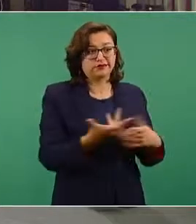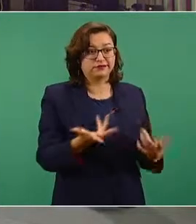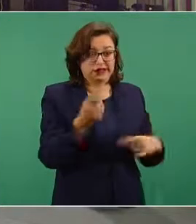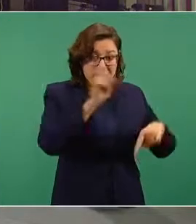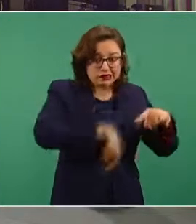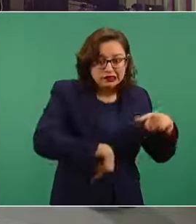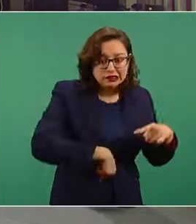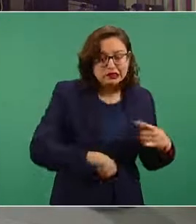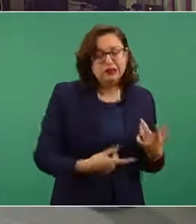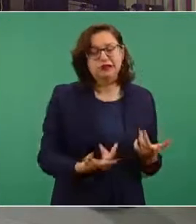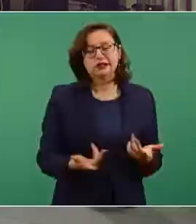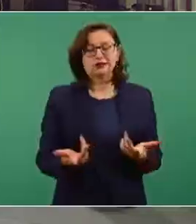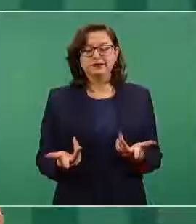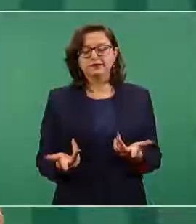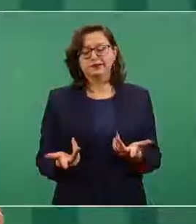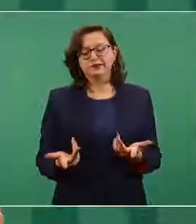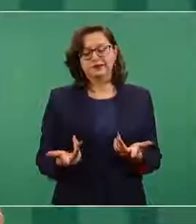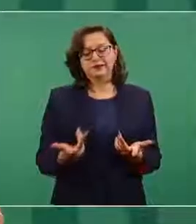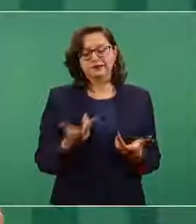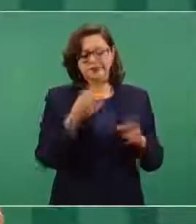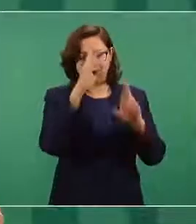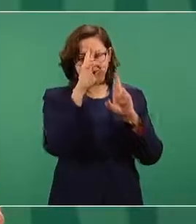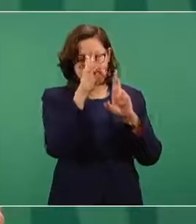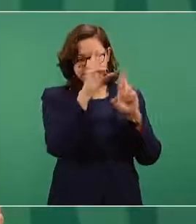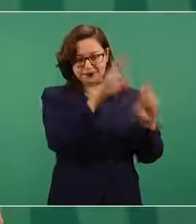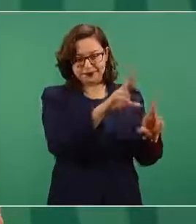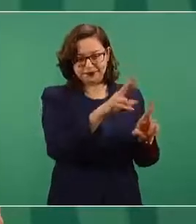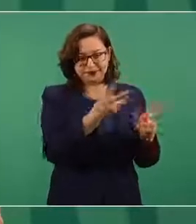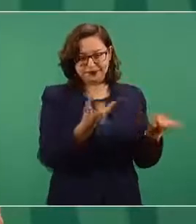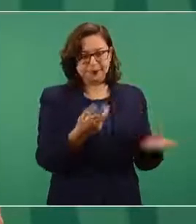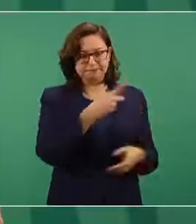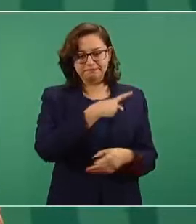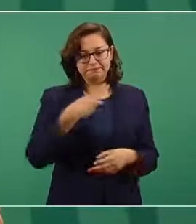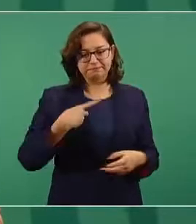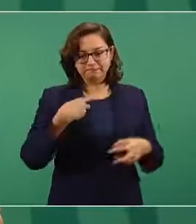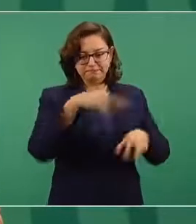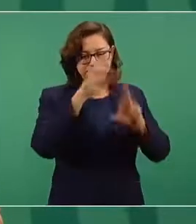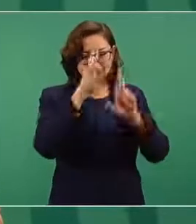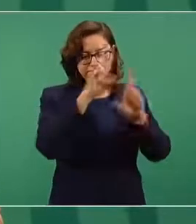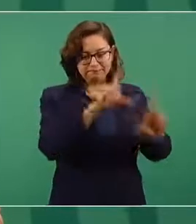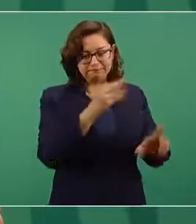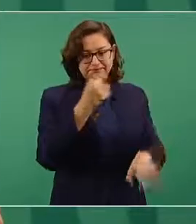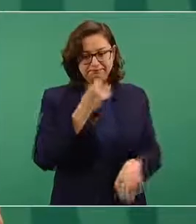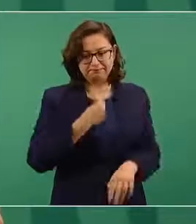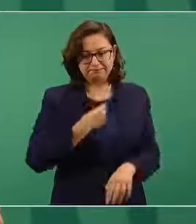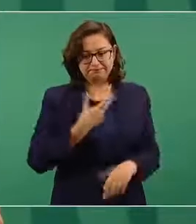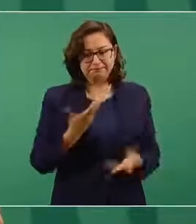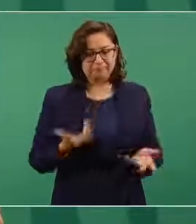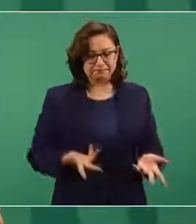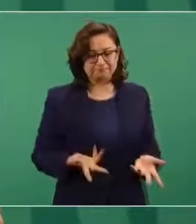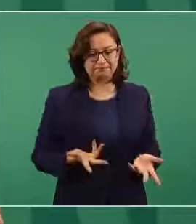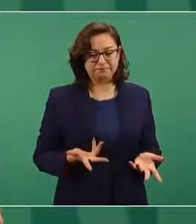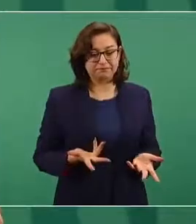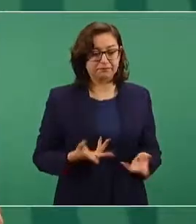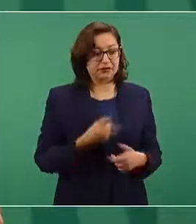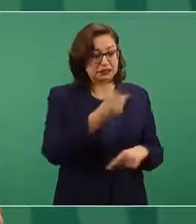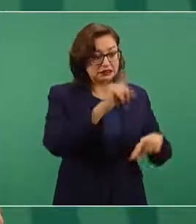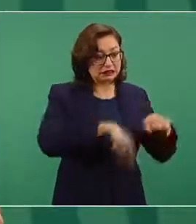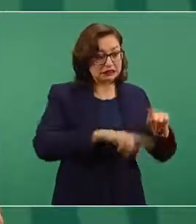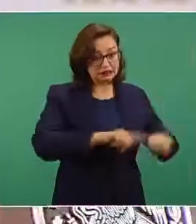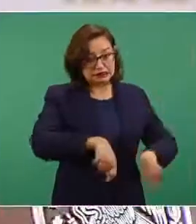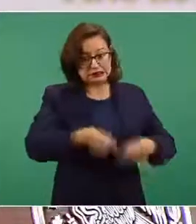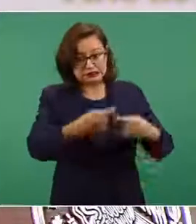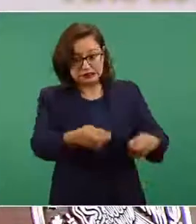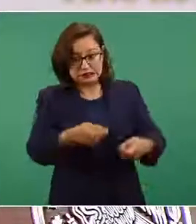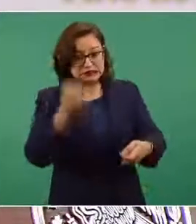Ni modo que se expropien los ejidos para devolver las tierras a los pueblos